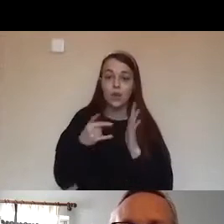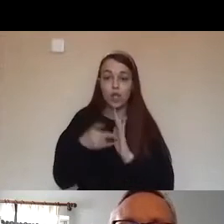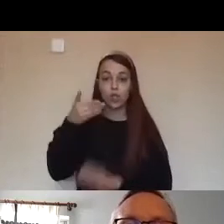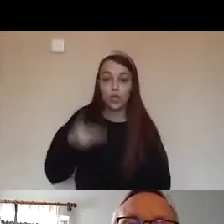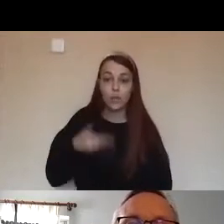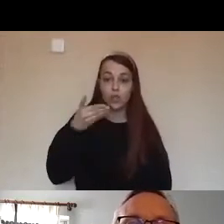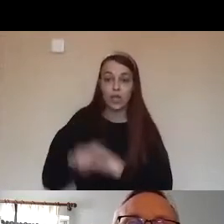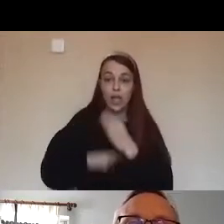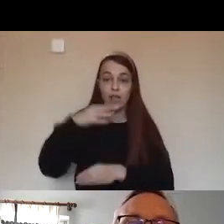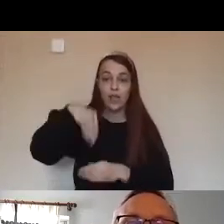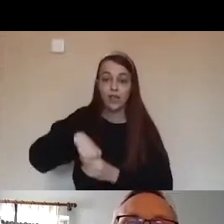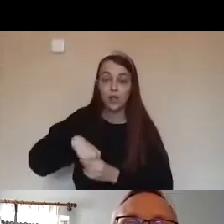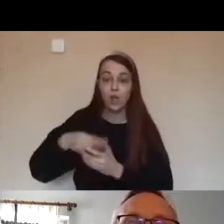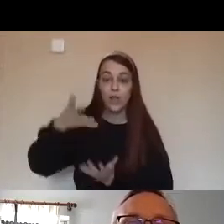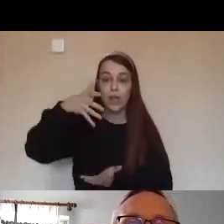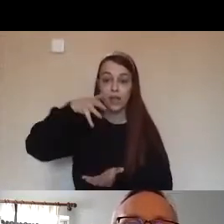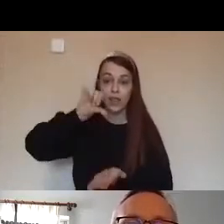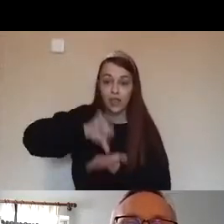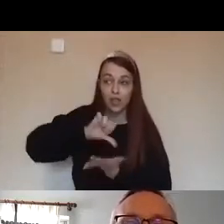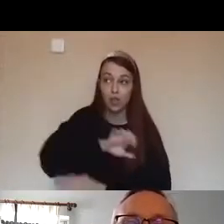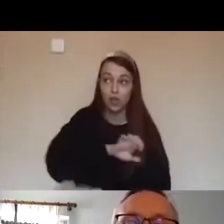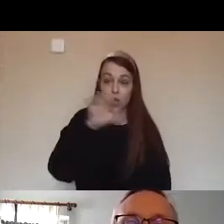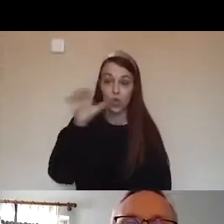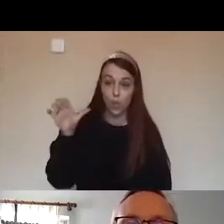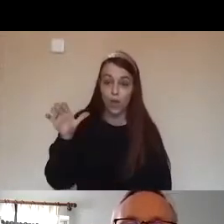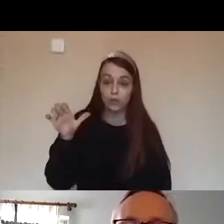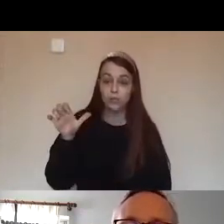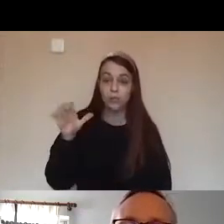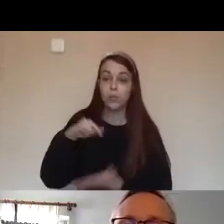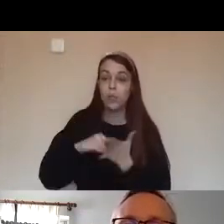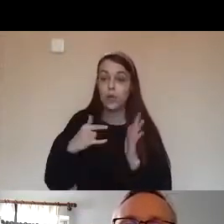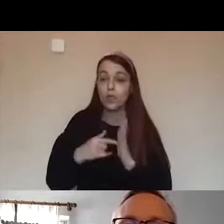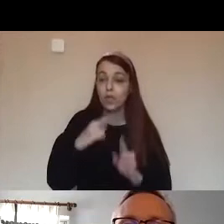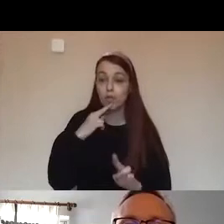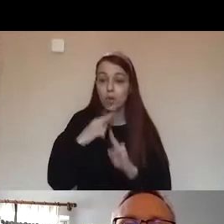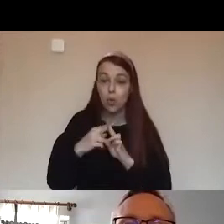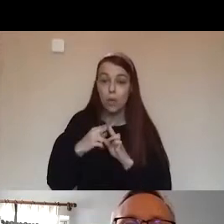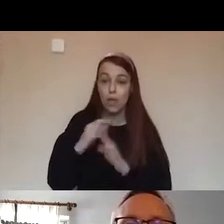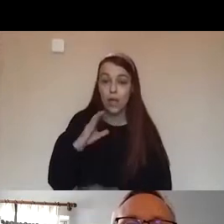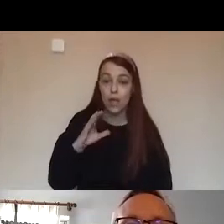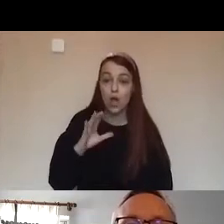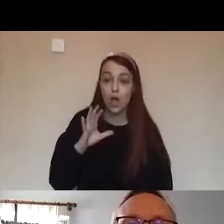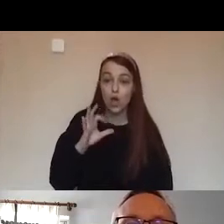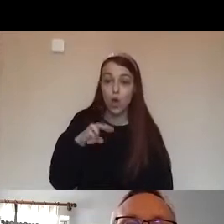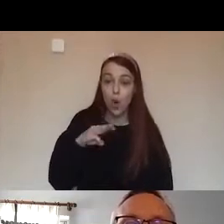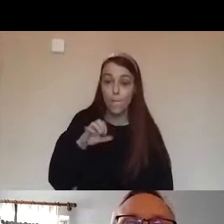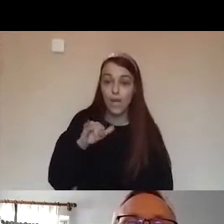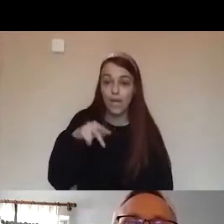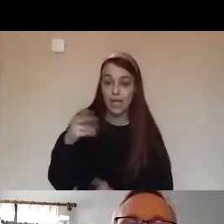en el centro de Europa, un proyecto llamado Come In. Es un